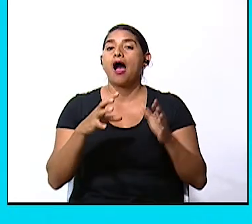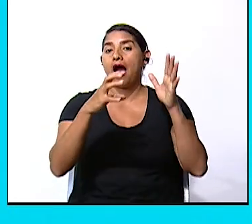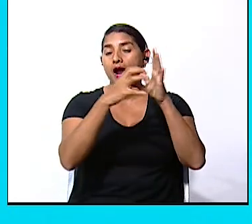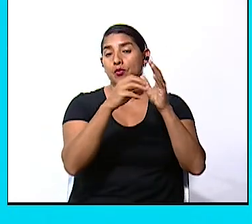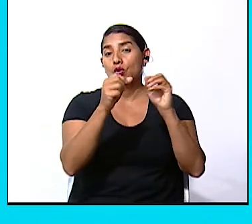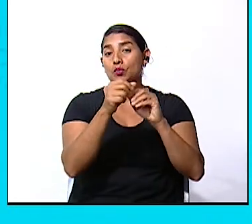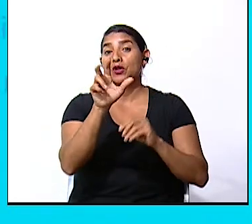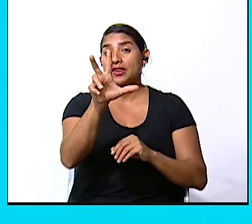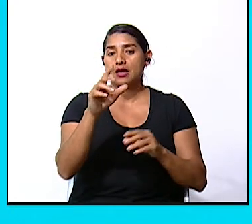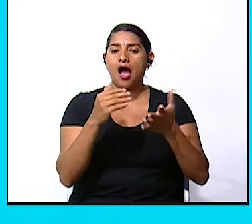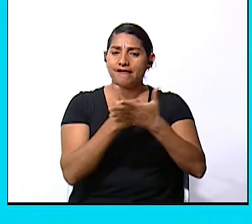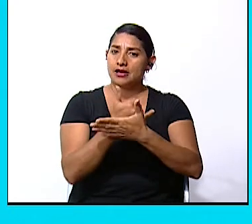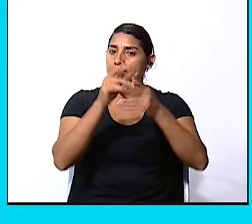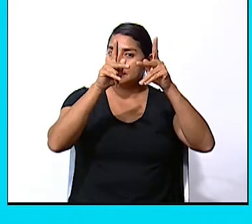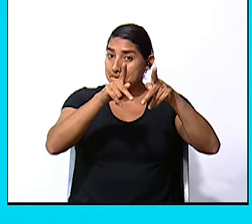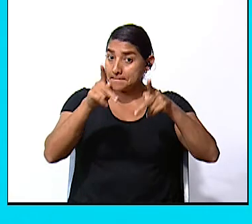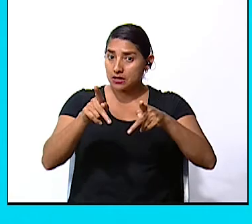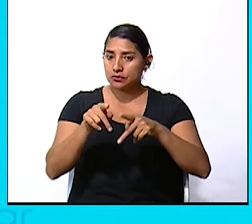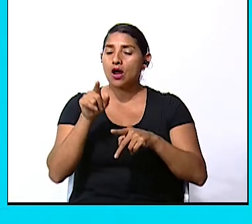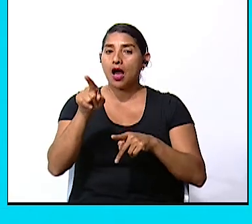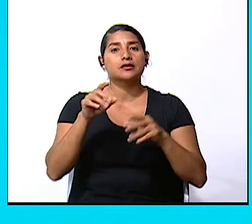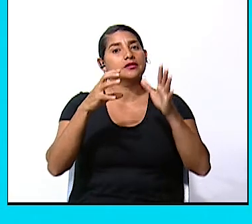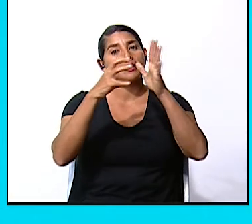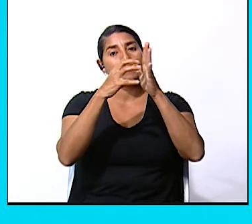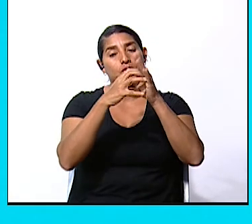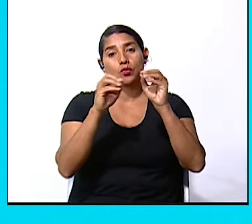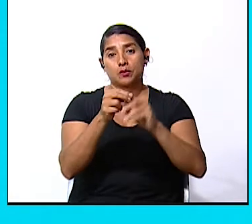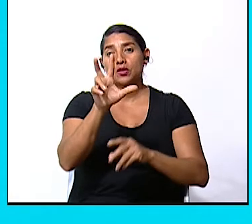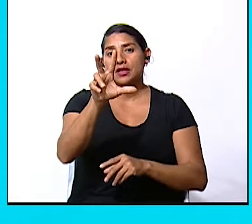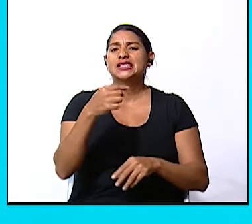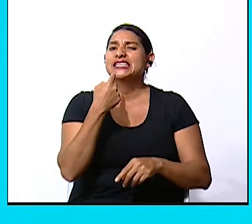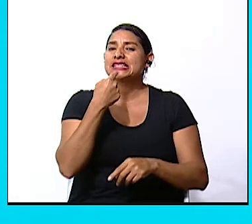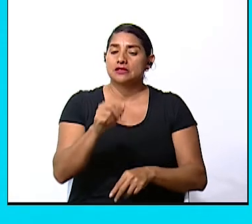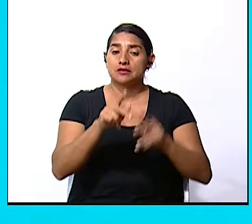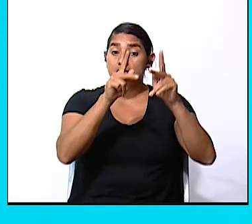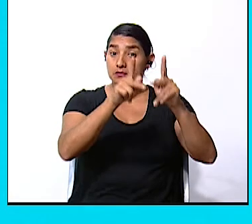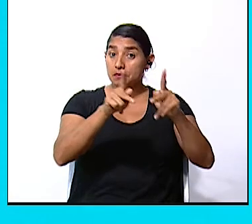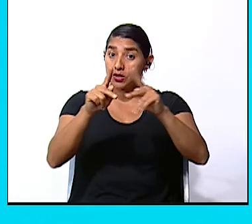los ciudadanos. Pues resulta que este capítulo dice que la